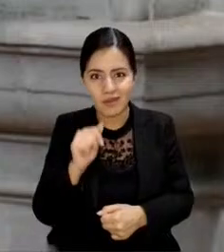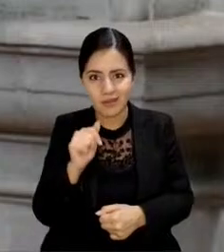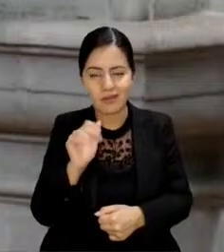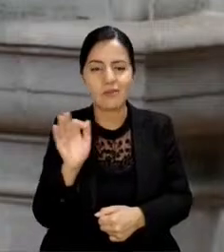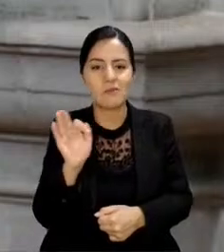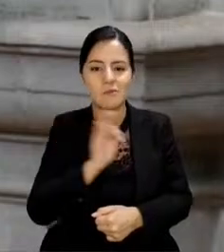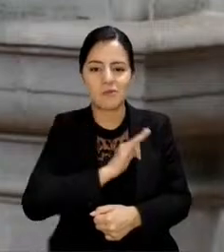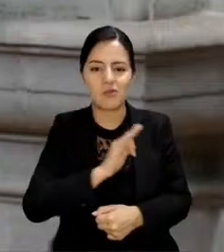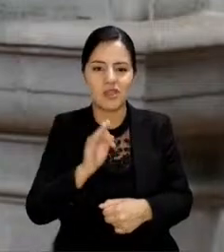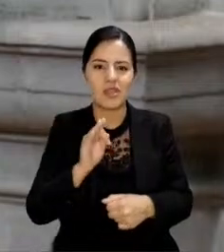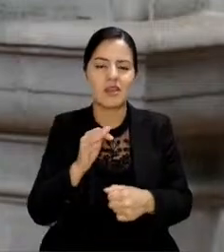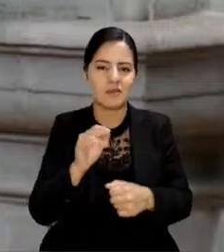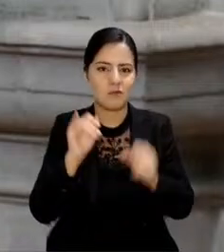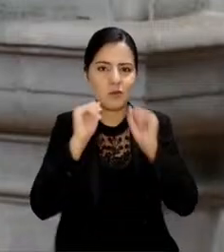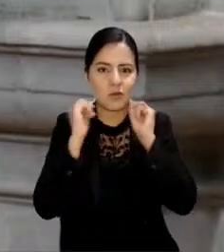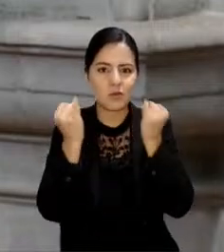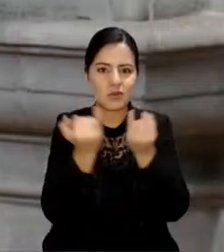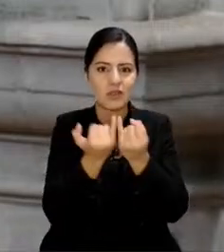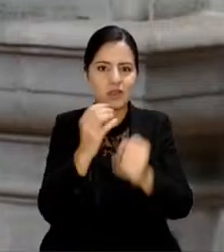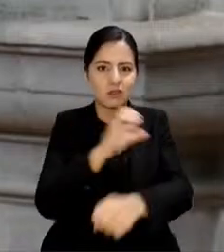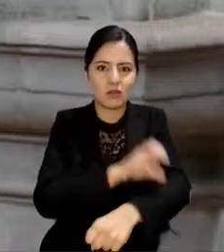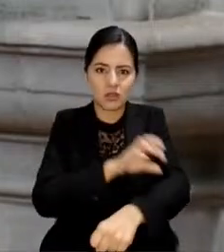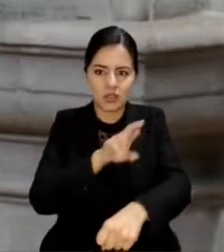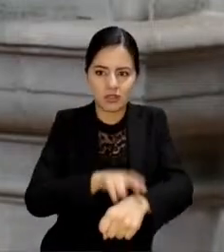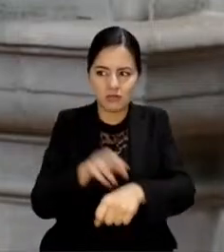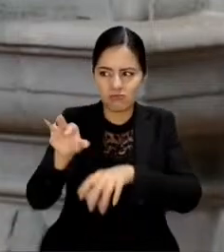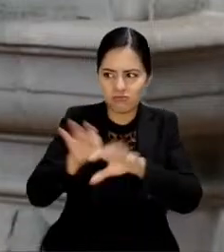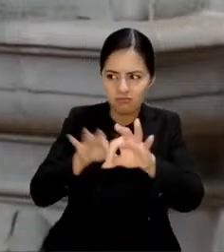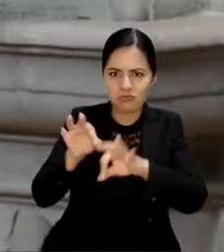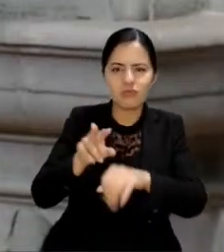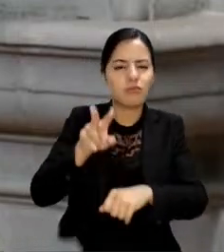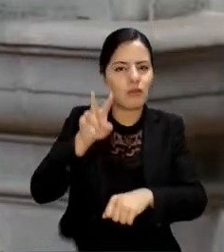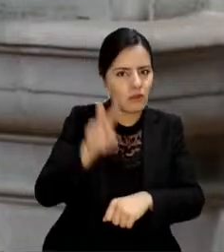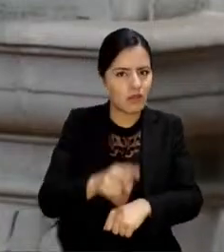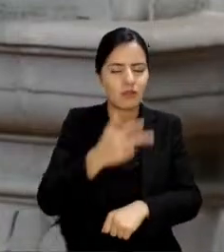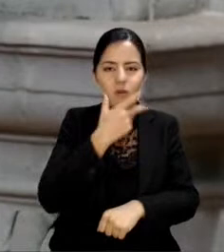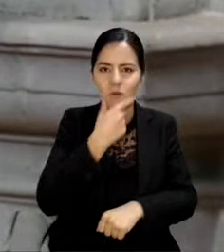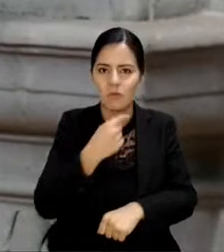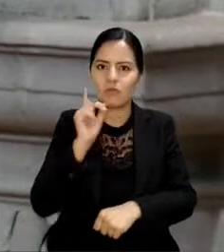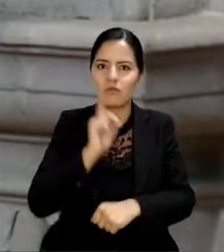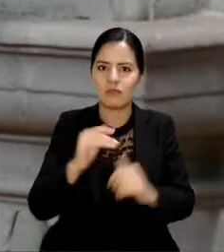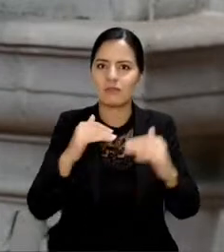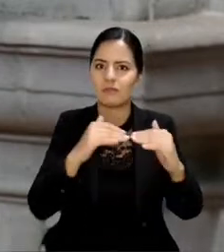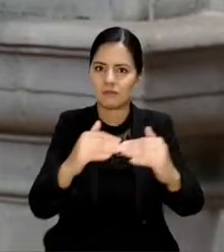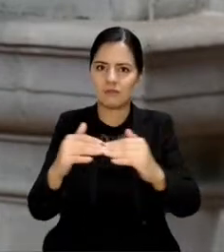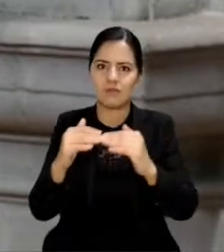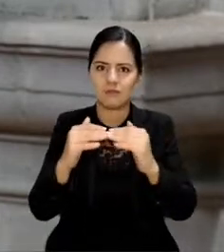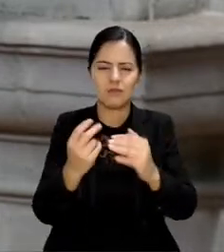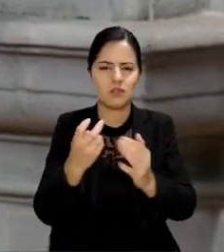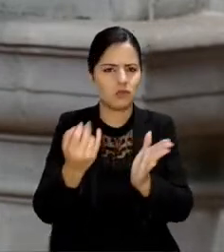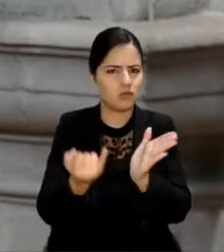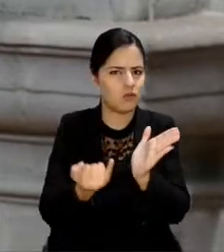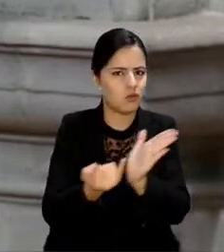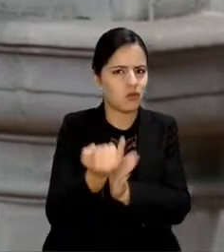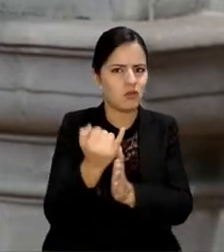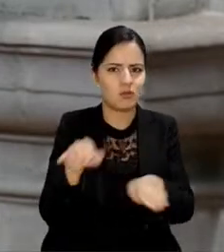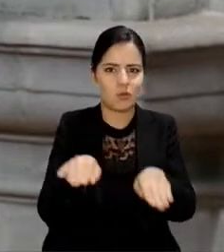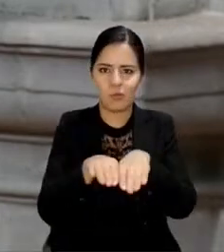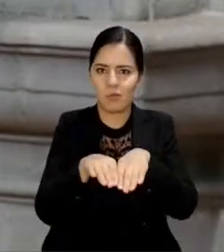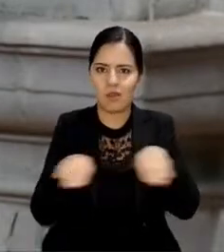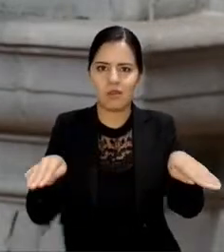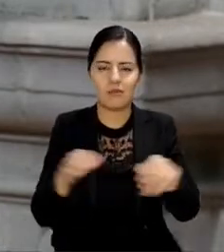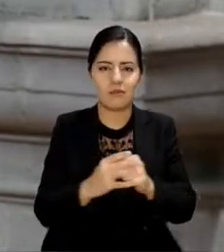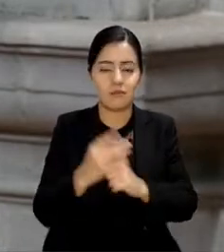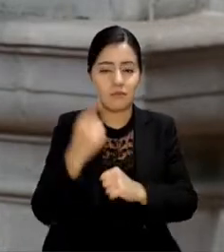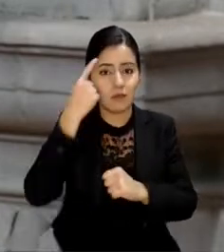abramos el camino para que veamos una Junta de Coordinación Política impregnada de paridad, donde la toma de decisiones sea igualitaria y